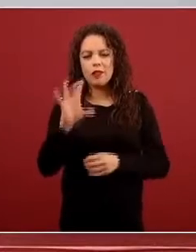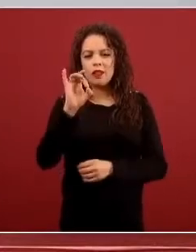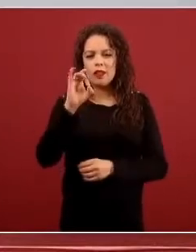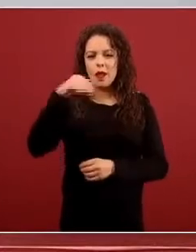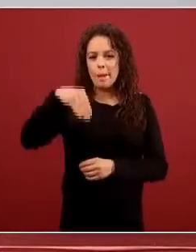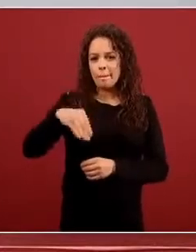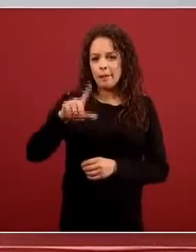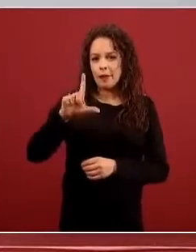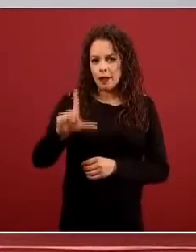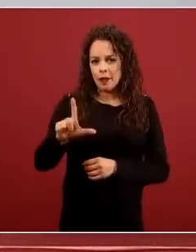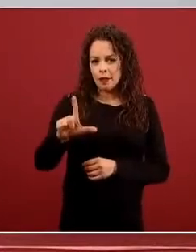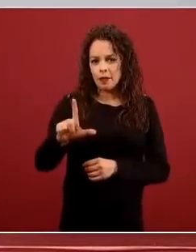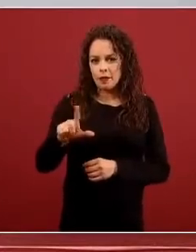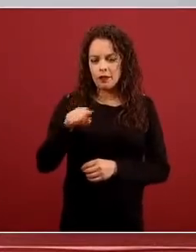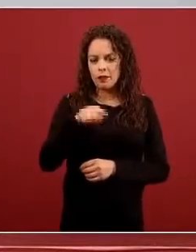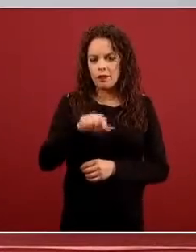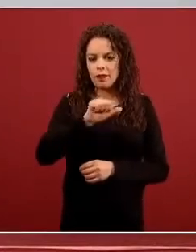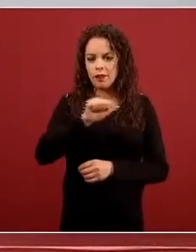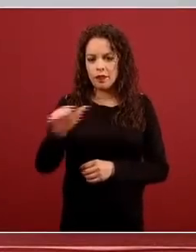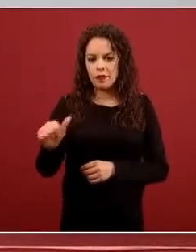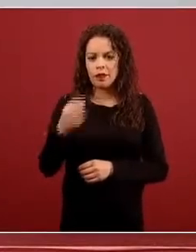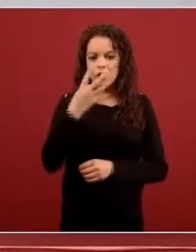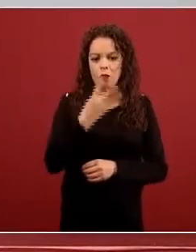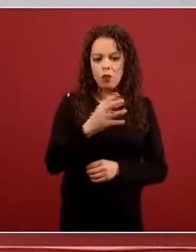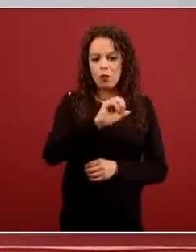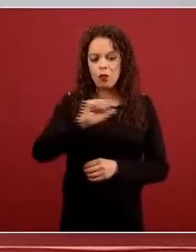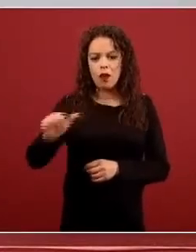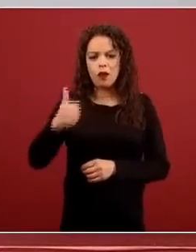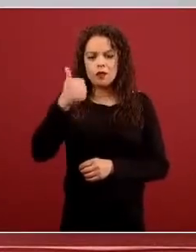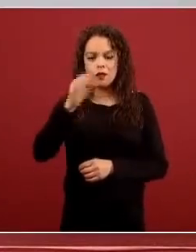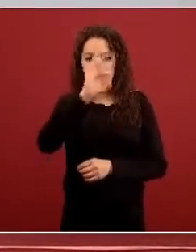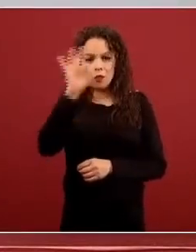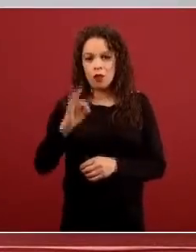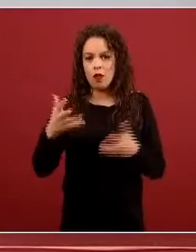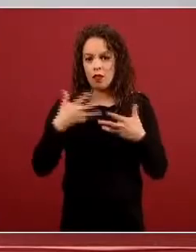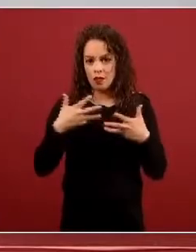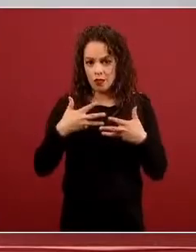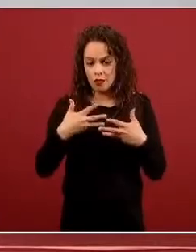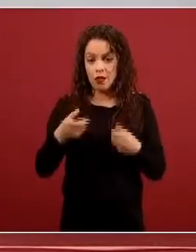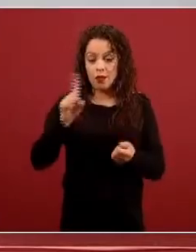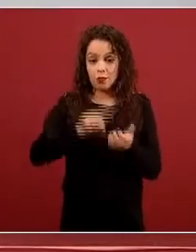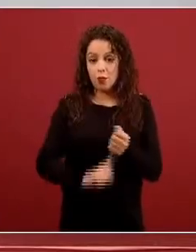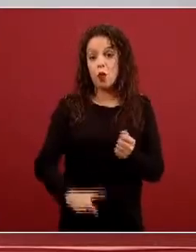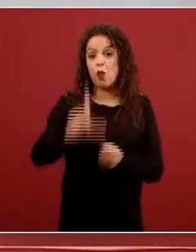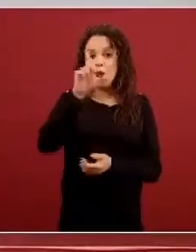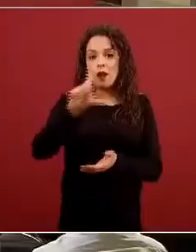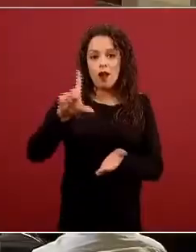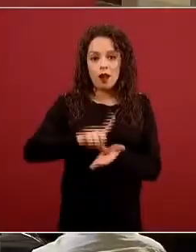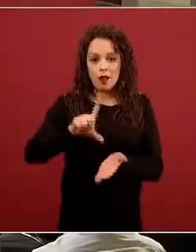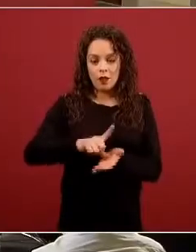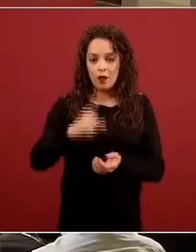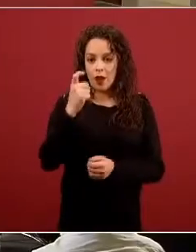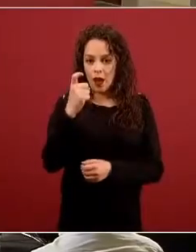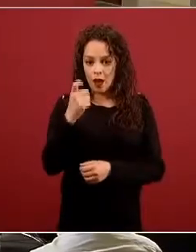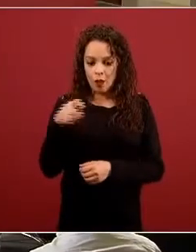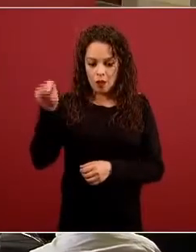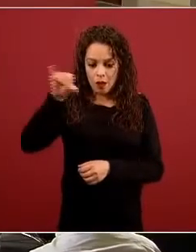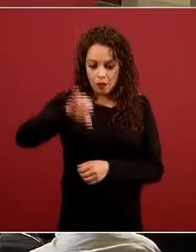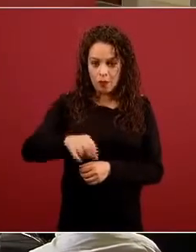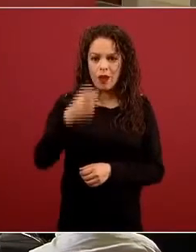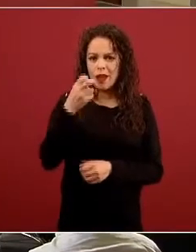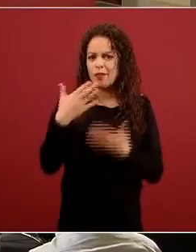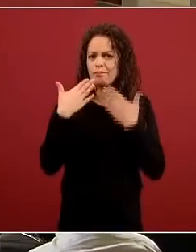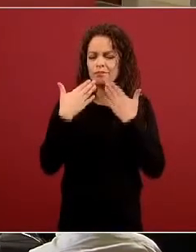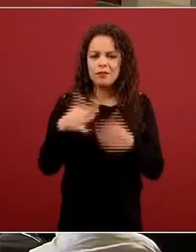de soluciones cloradas del 4 al 6% en 1 litro de agua. Con eso es suficiente para